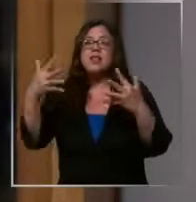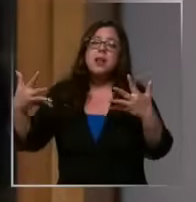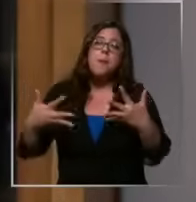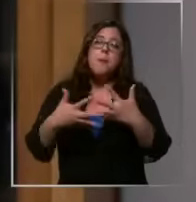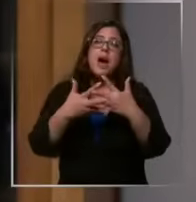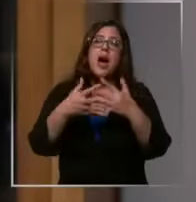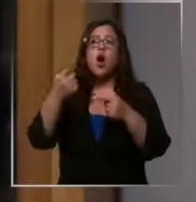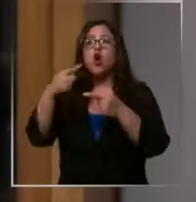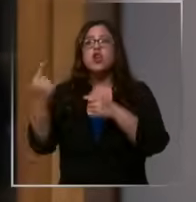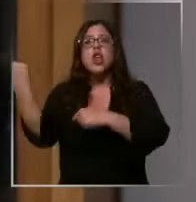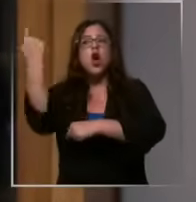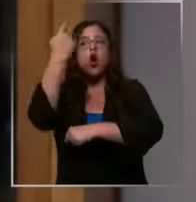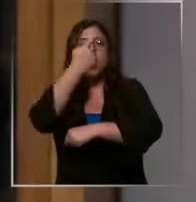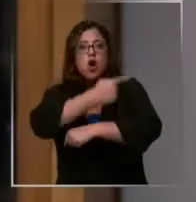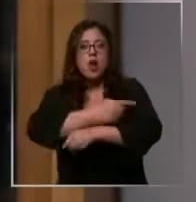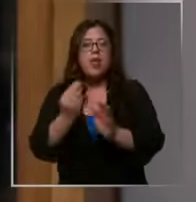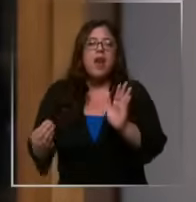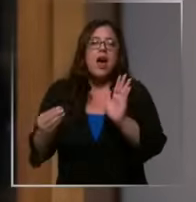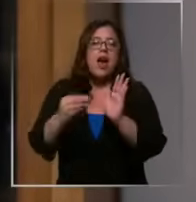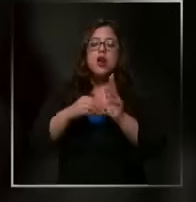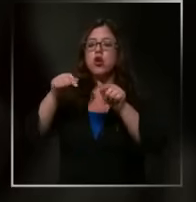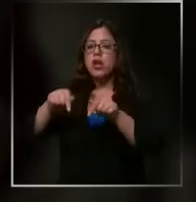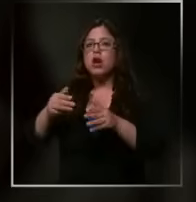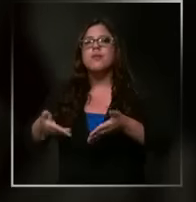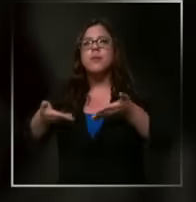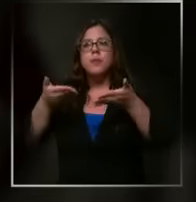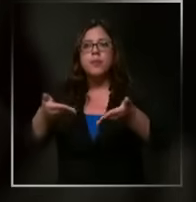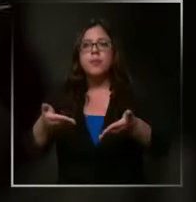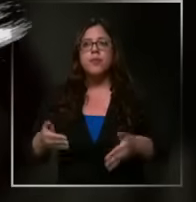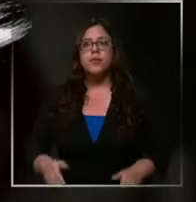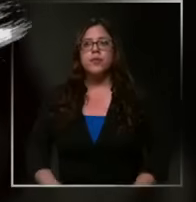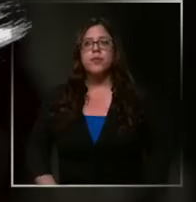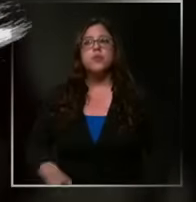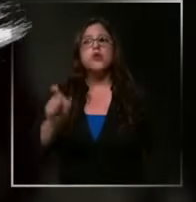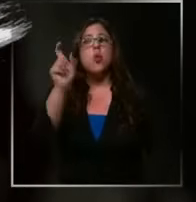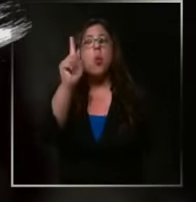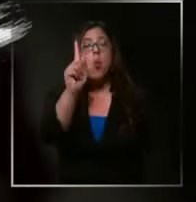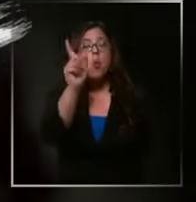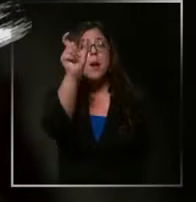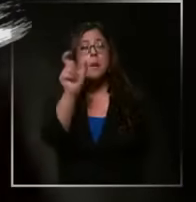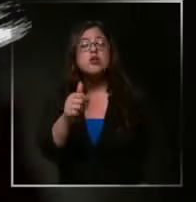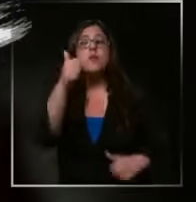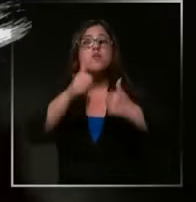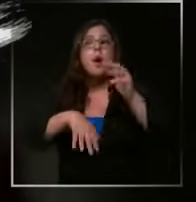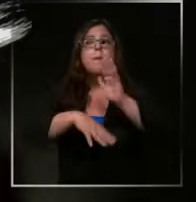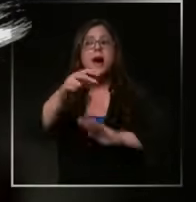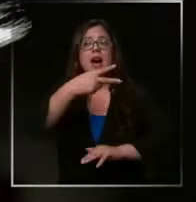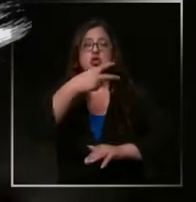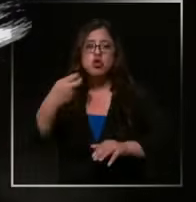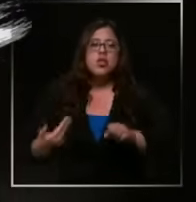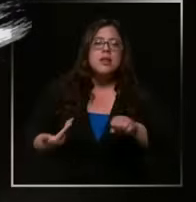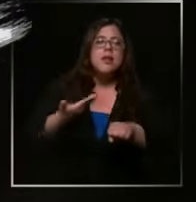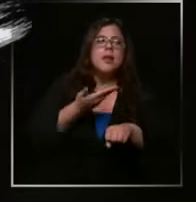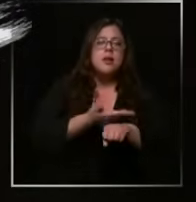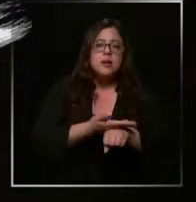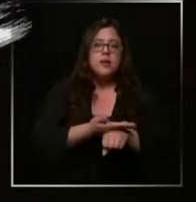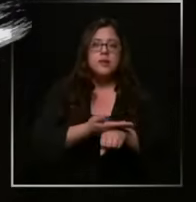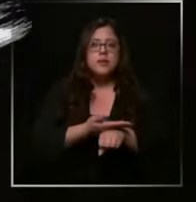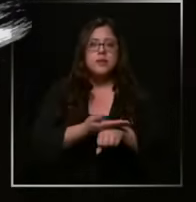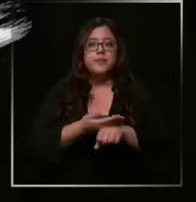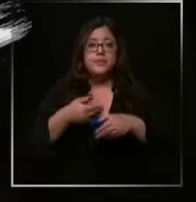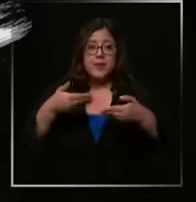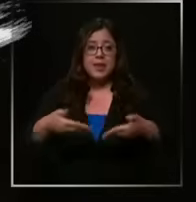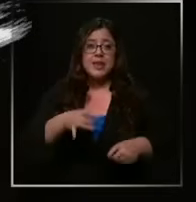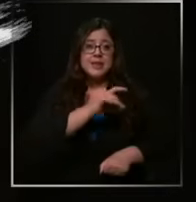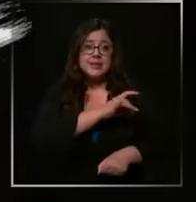jornada adicional que nosotros estamos ahora proveyendo. Un profesional para más de 200 solicitudes. Actualmente en